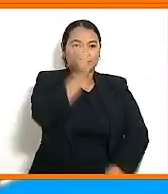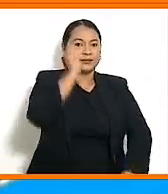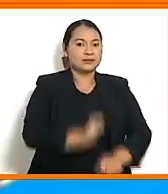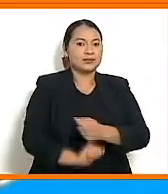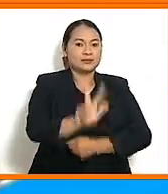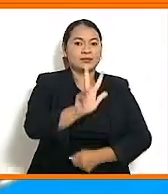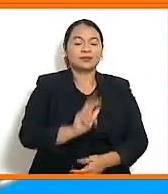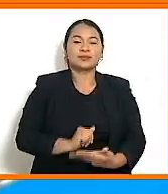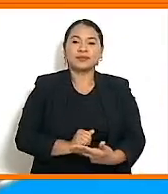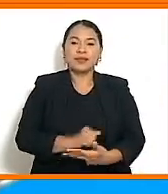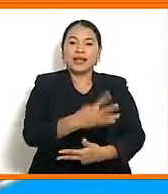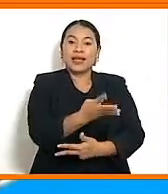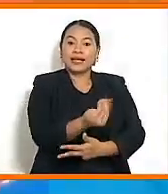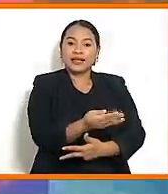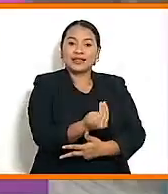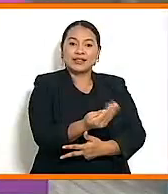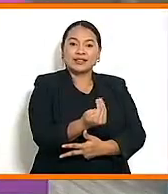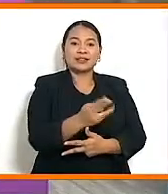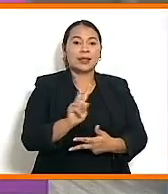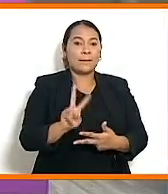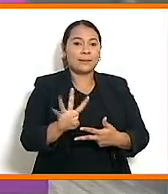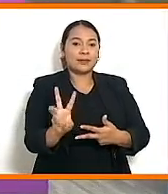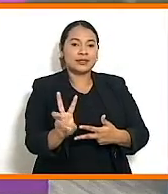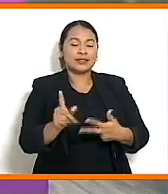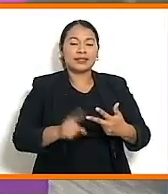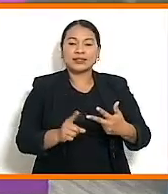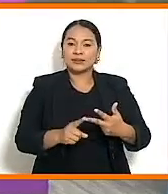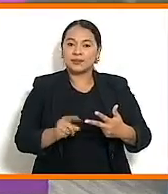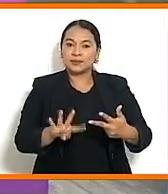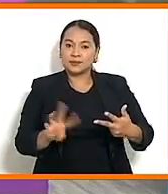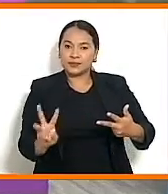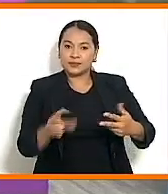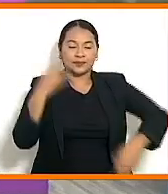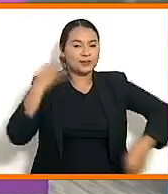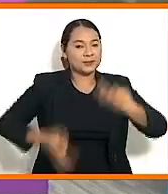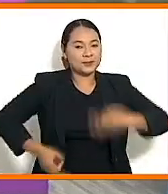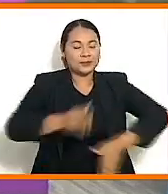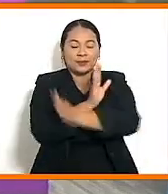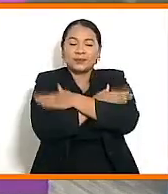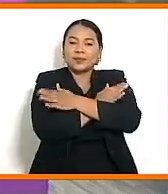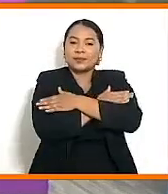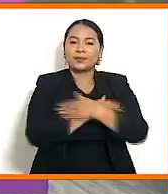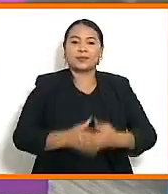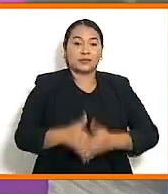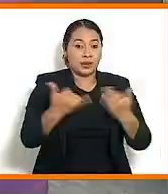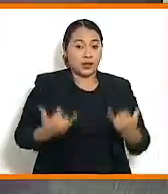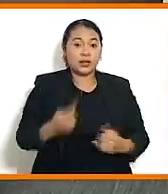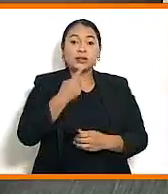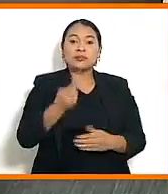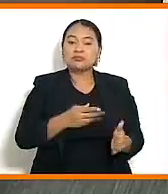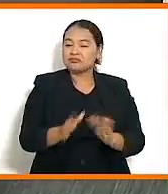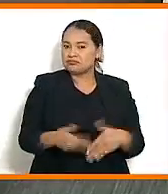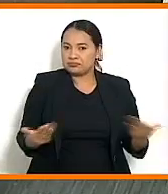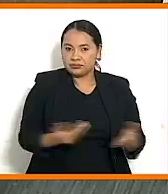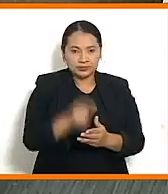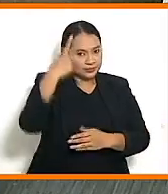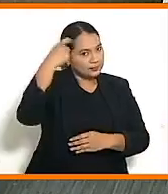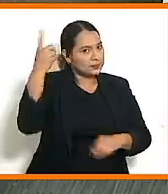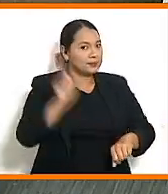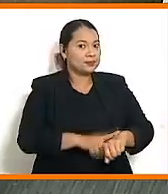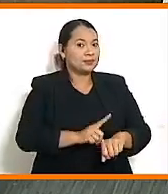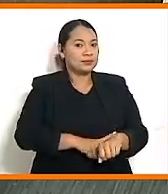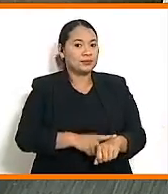son 14, 26 y 46. ¡Felicidades! Ahora coméntame vos, ¿qué soñaste? Porque es momento